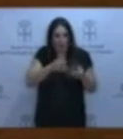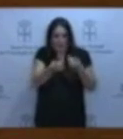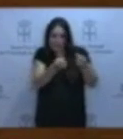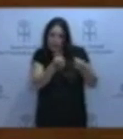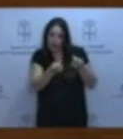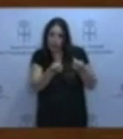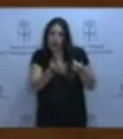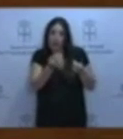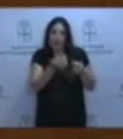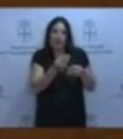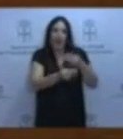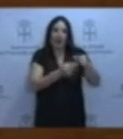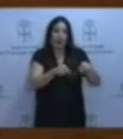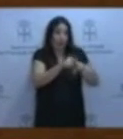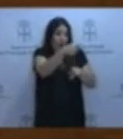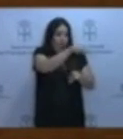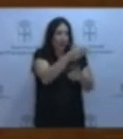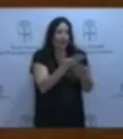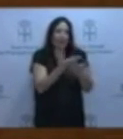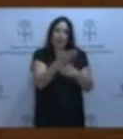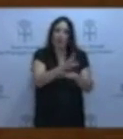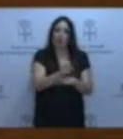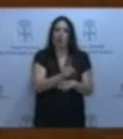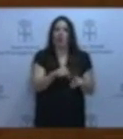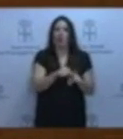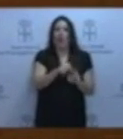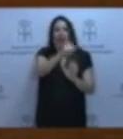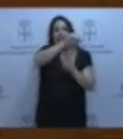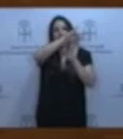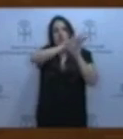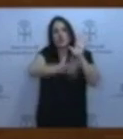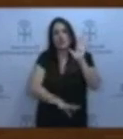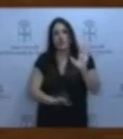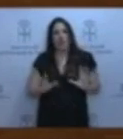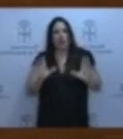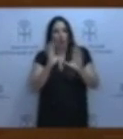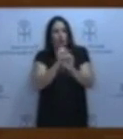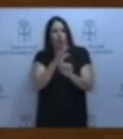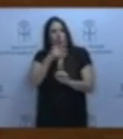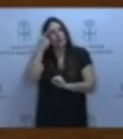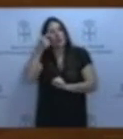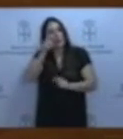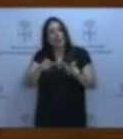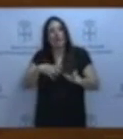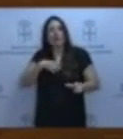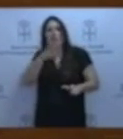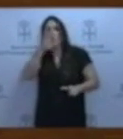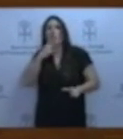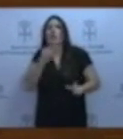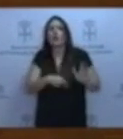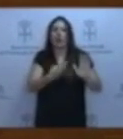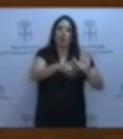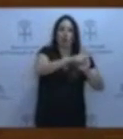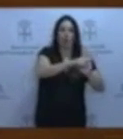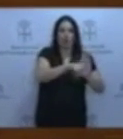no hagan lo que ustedes proponen, que es elaborar una monumental lista negra con los funcionarios que denuncien la Administración,